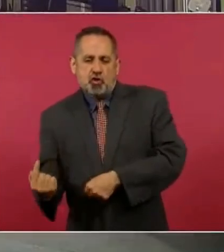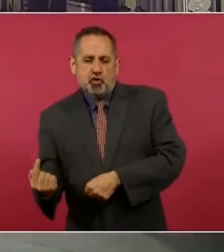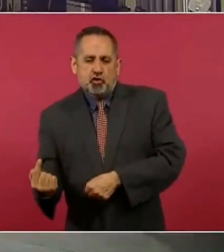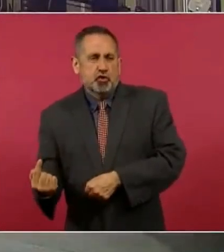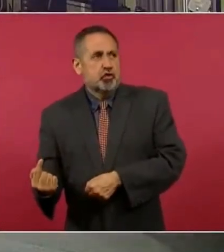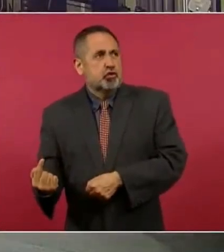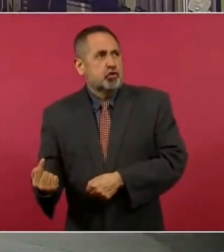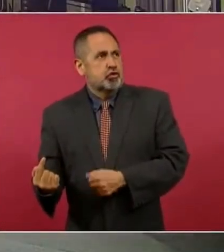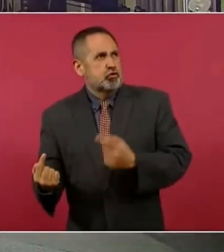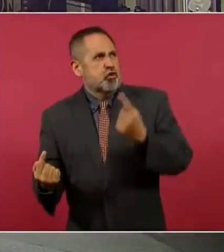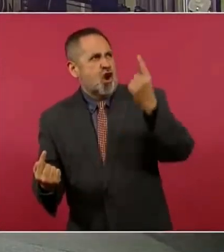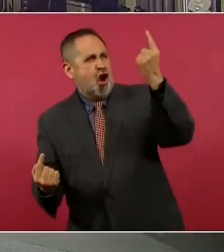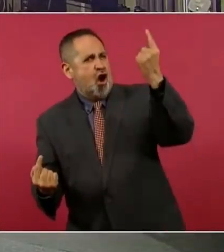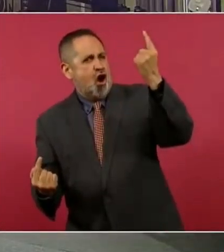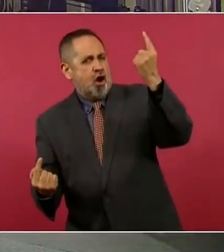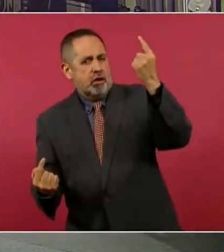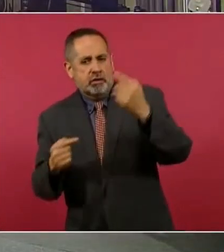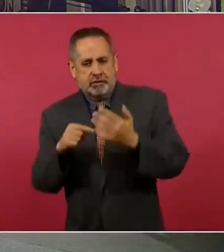y